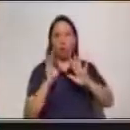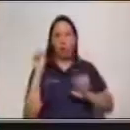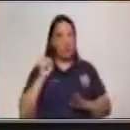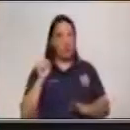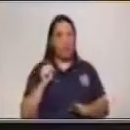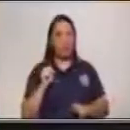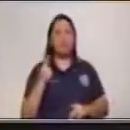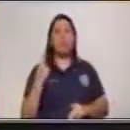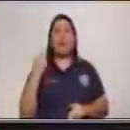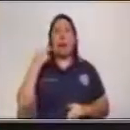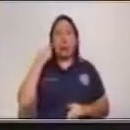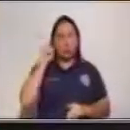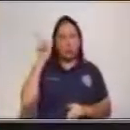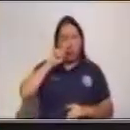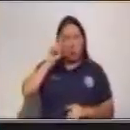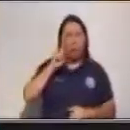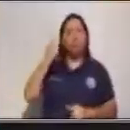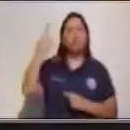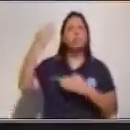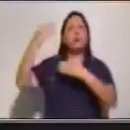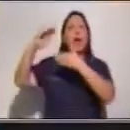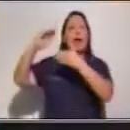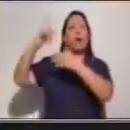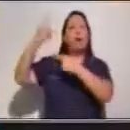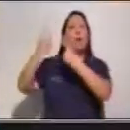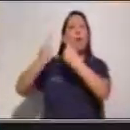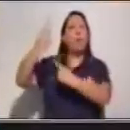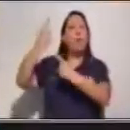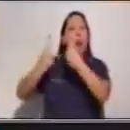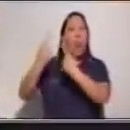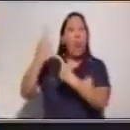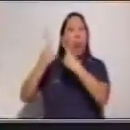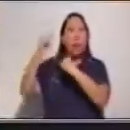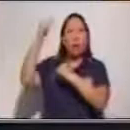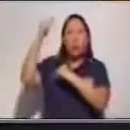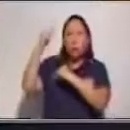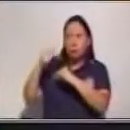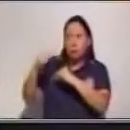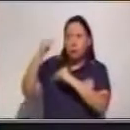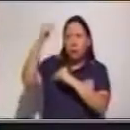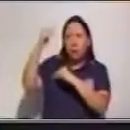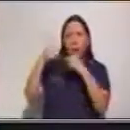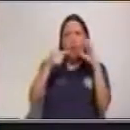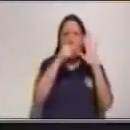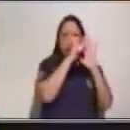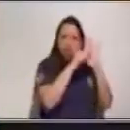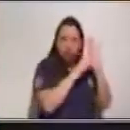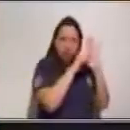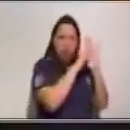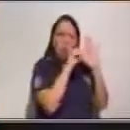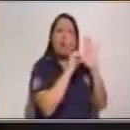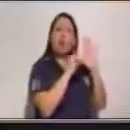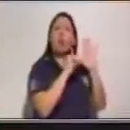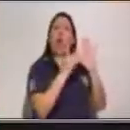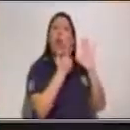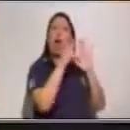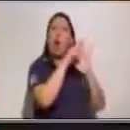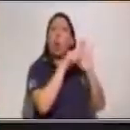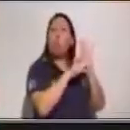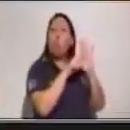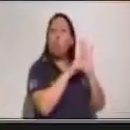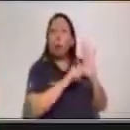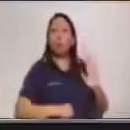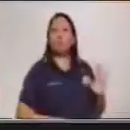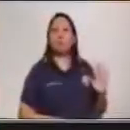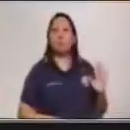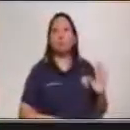dos listas que aparecen acá? Es decir, ¿qué número aparece en las dos listas? Vemos que